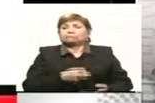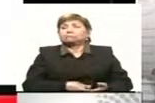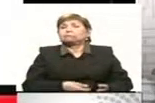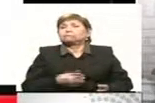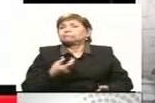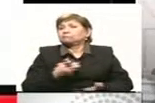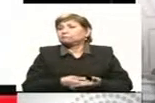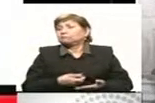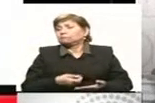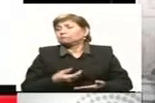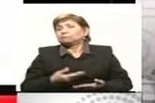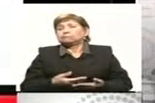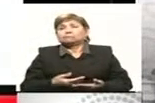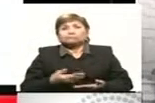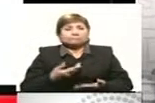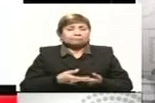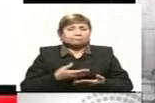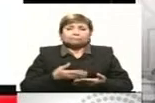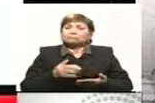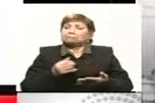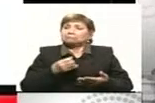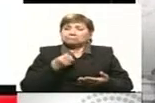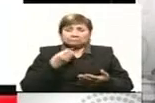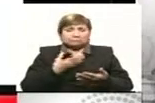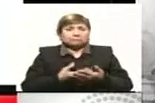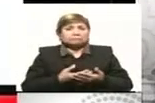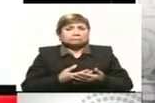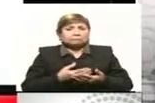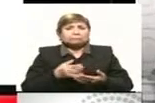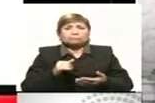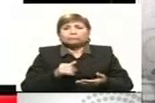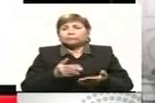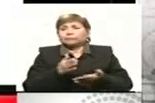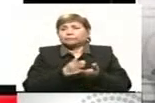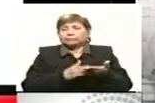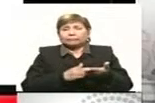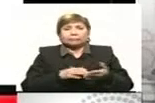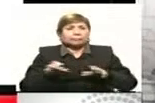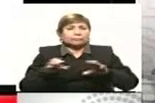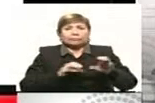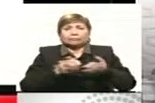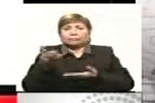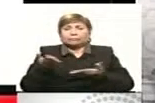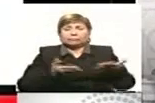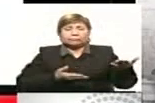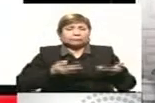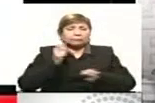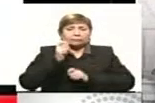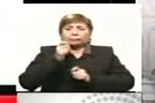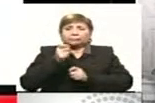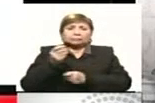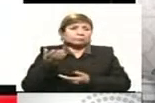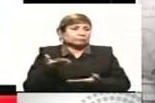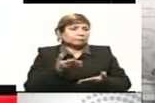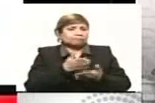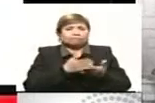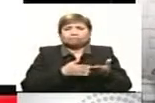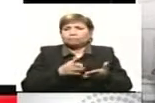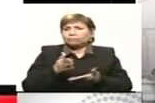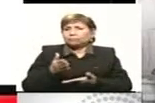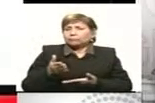corrientes, una parte en personal, pero buena parte en bienes y servicios y en donaciones y transferencias, y una parte